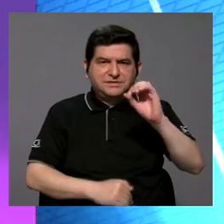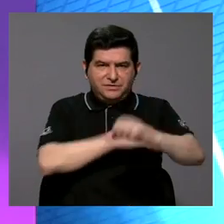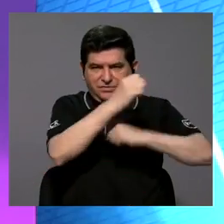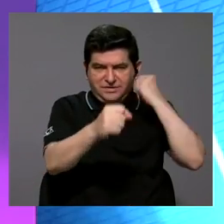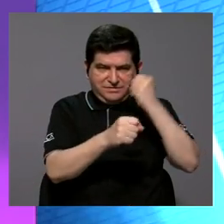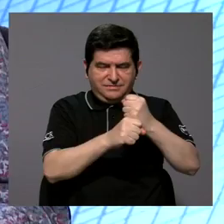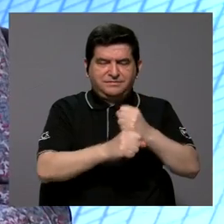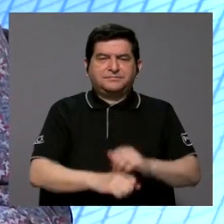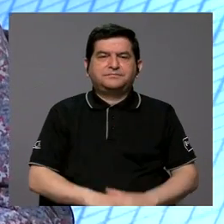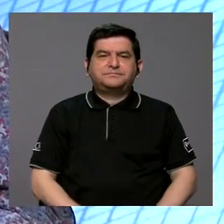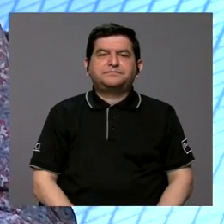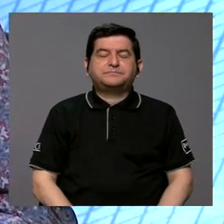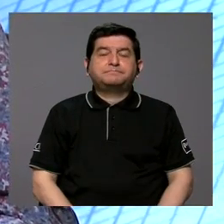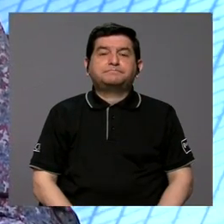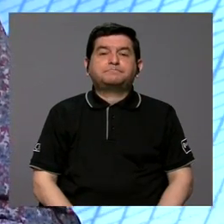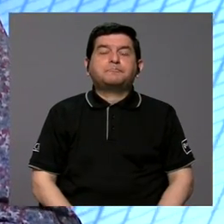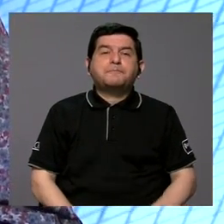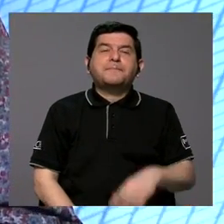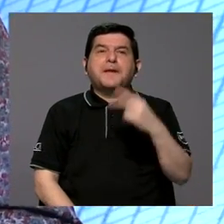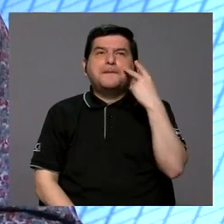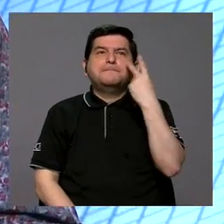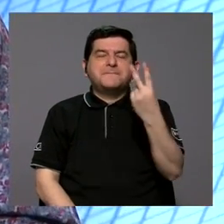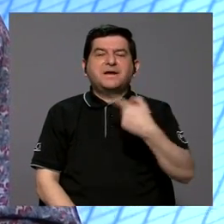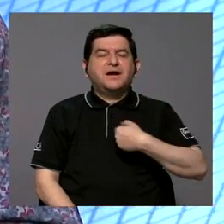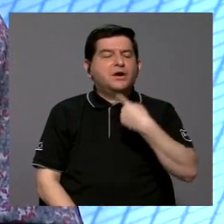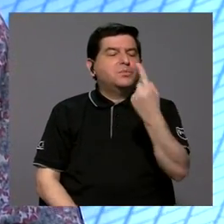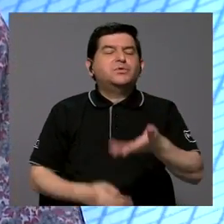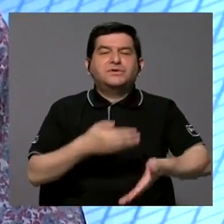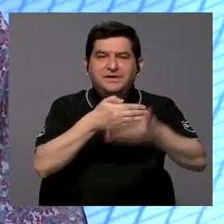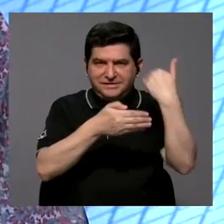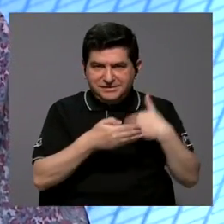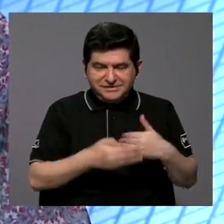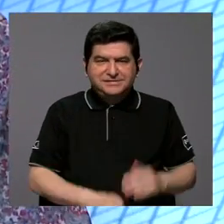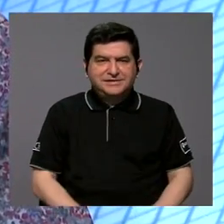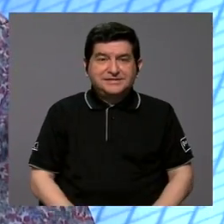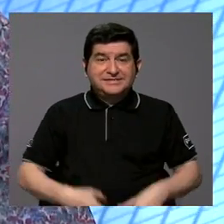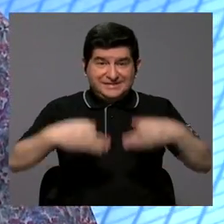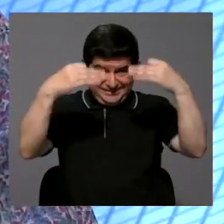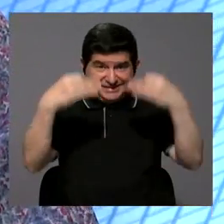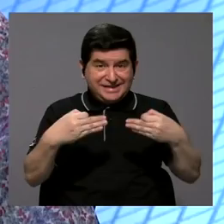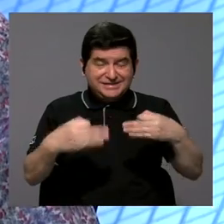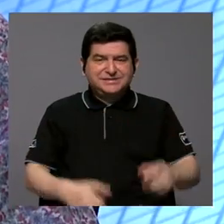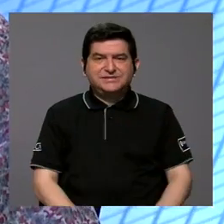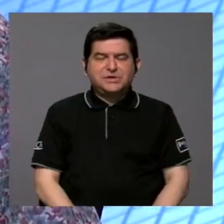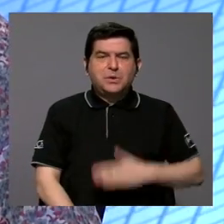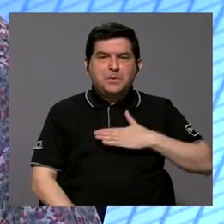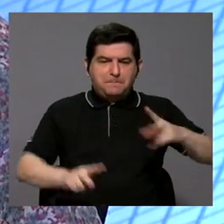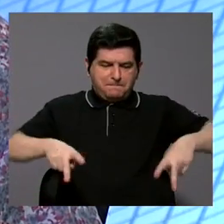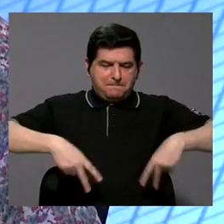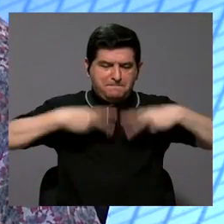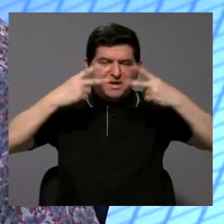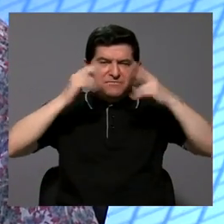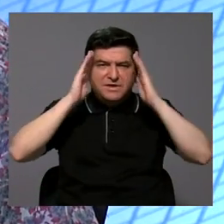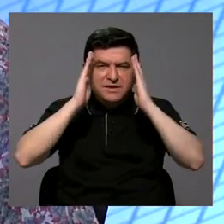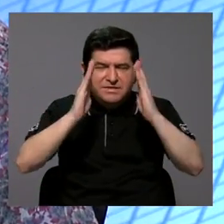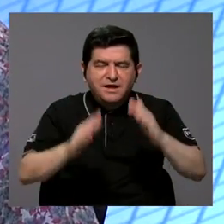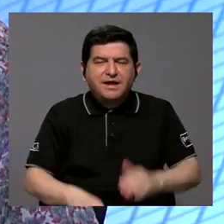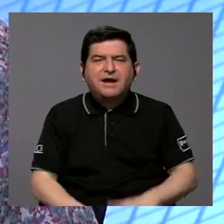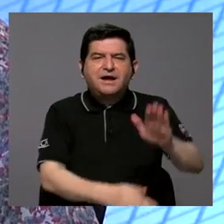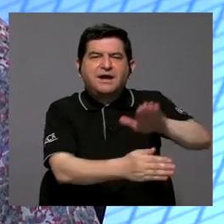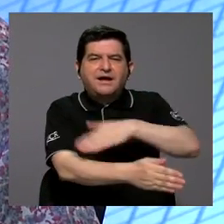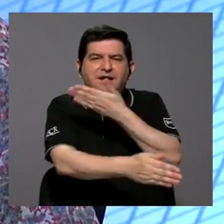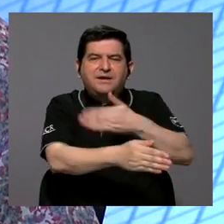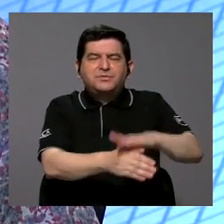4 décadas? Sí, mira, como te decía anteriormente, la decisión de dedicar mi vida a la música fue fácil.